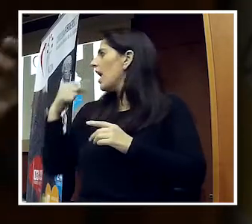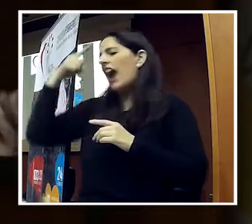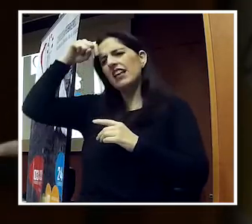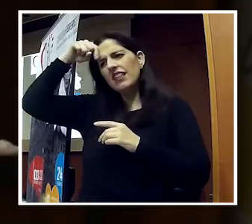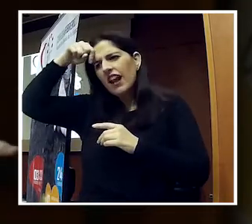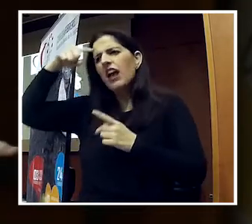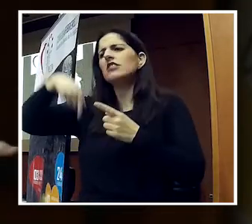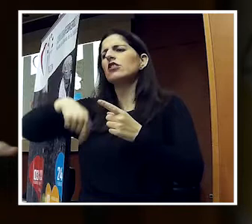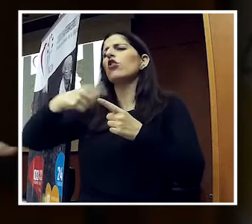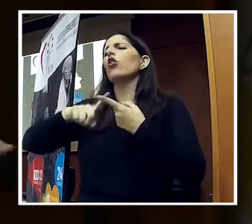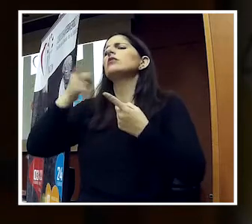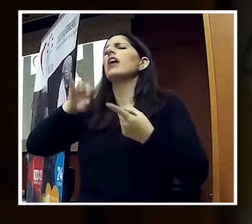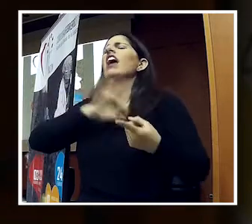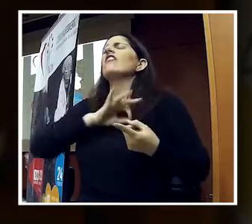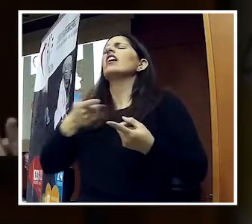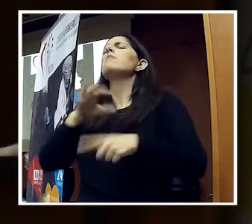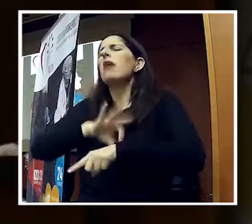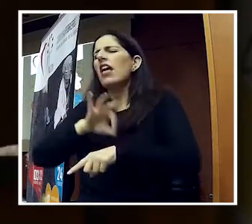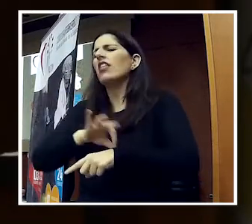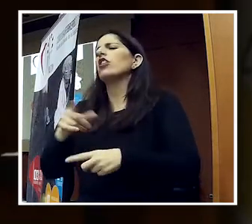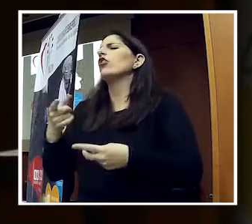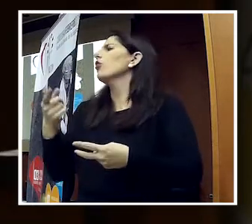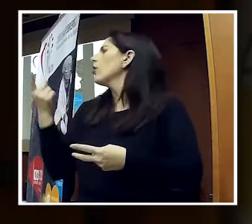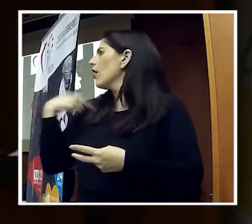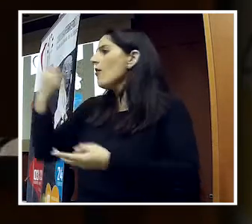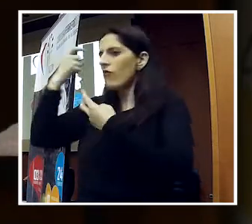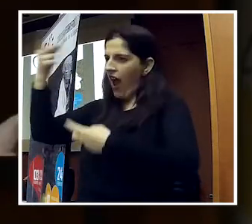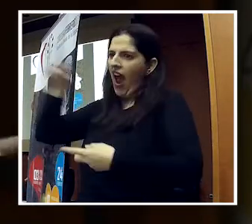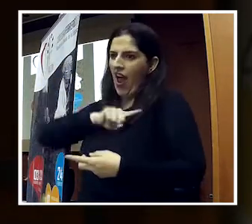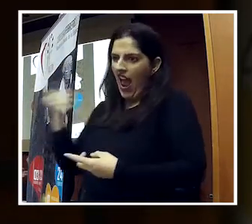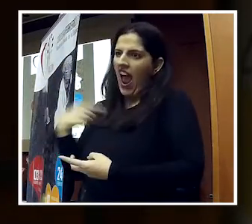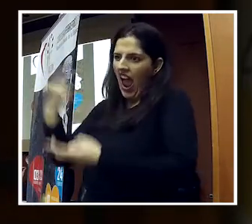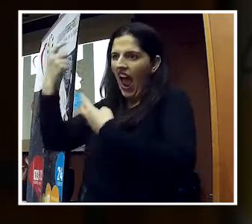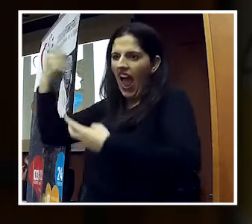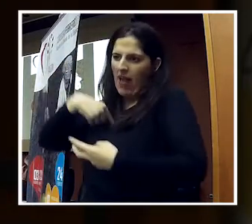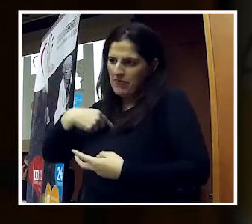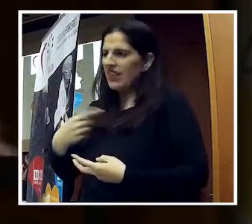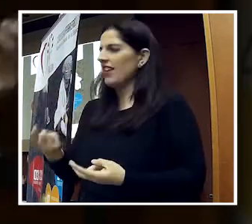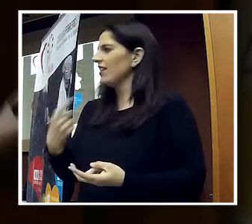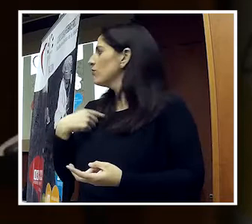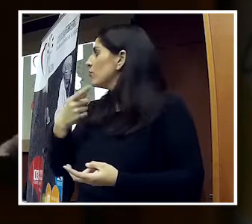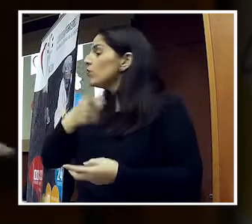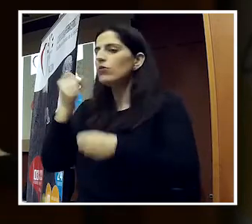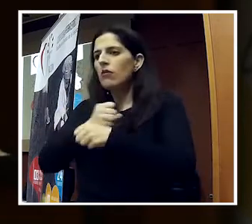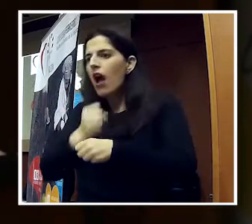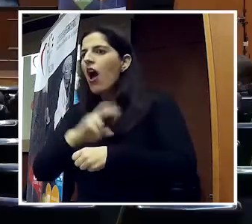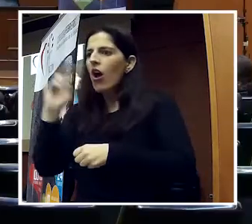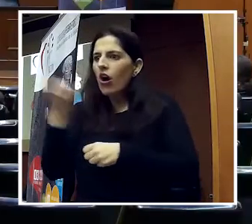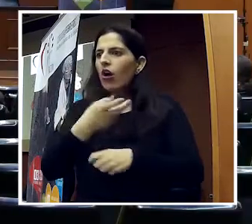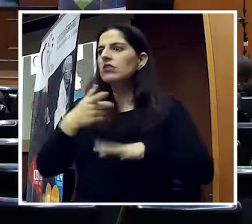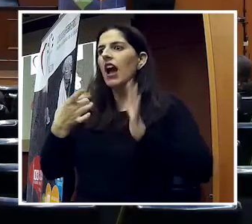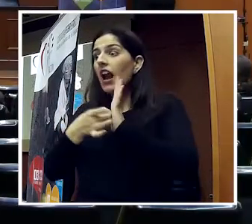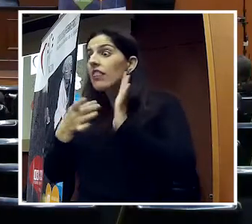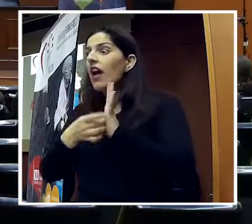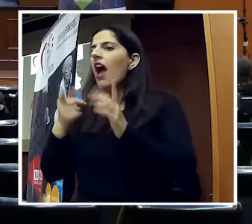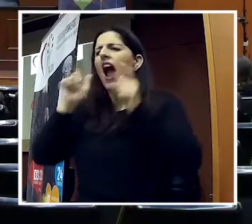sido jefe de servicio de medicina interna, ha sido profesor mío, y yo creo que ha sido una de las personas que con su bonomía, con su